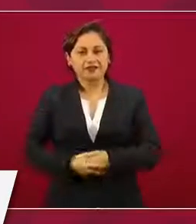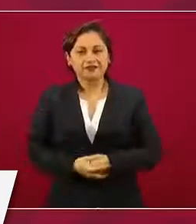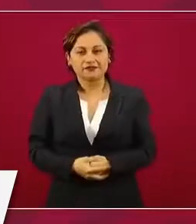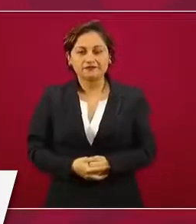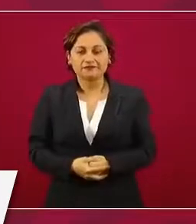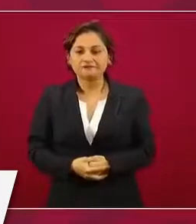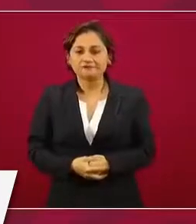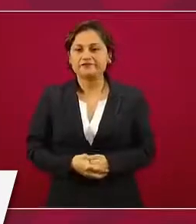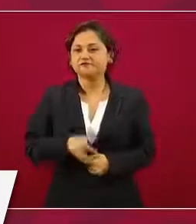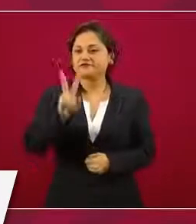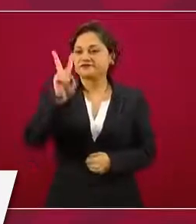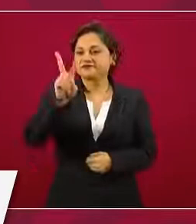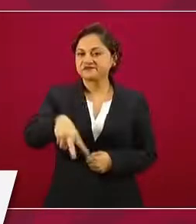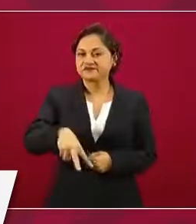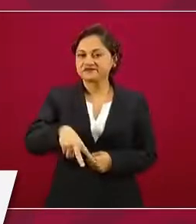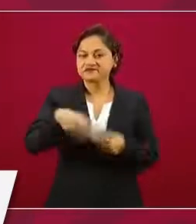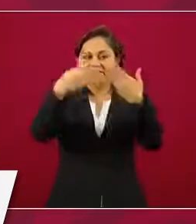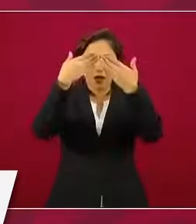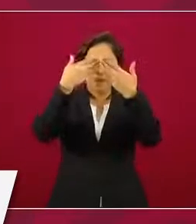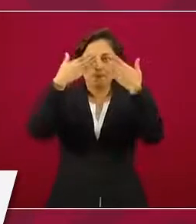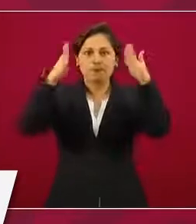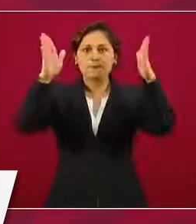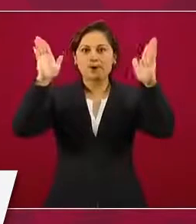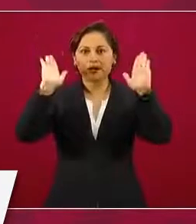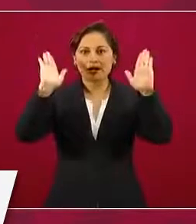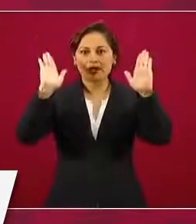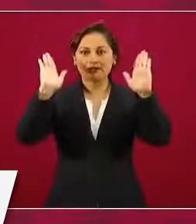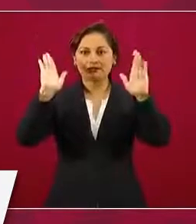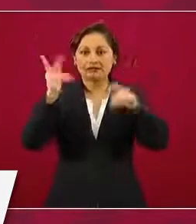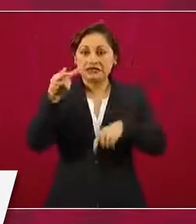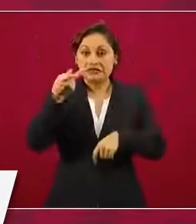La preocupación es arriba,